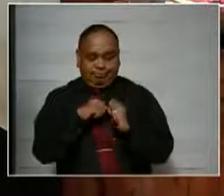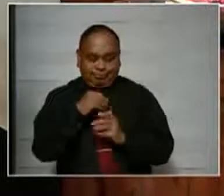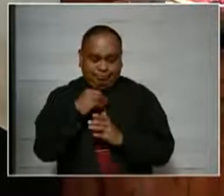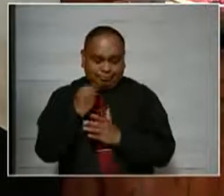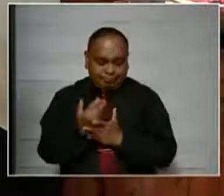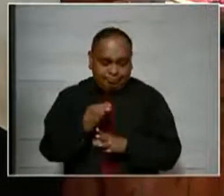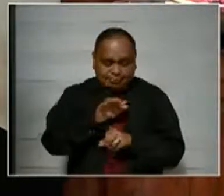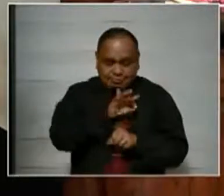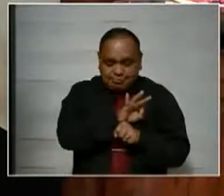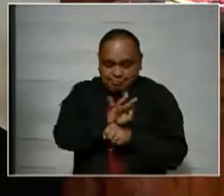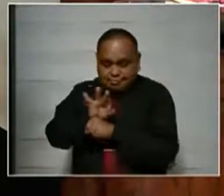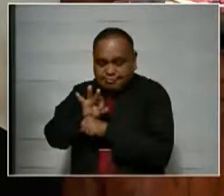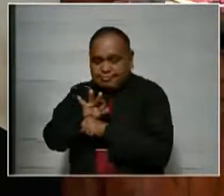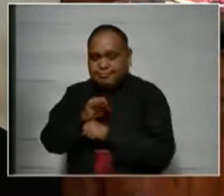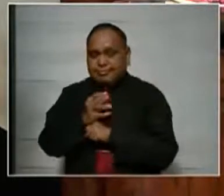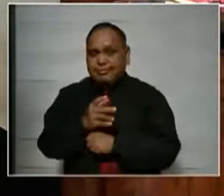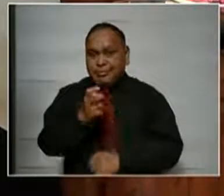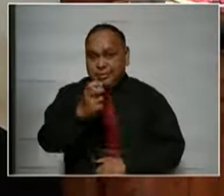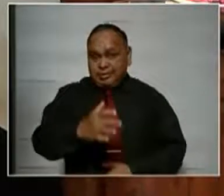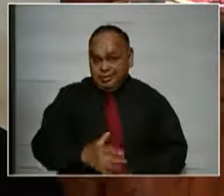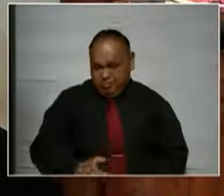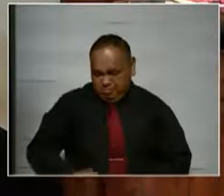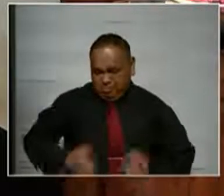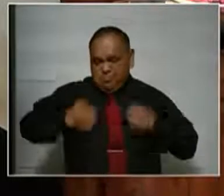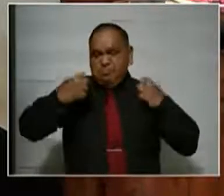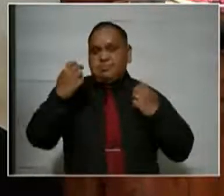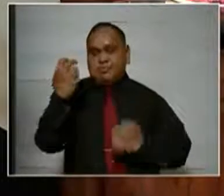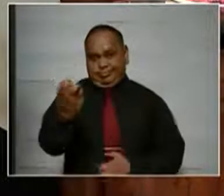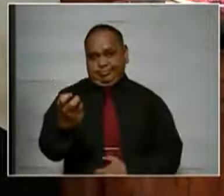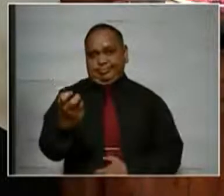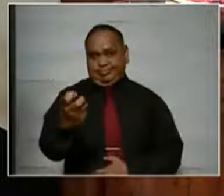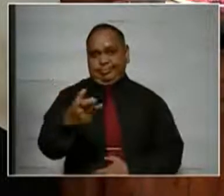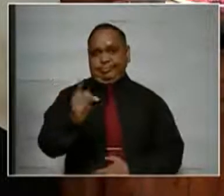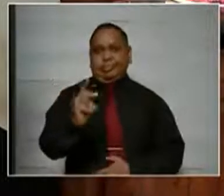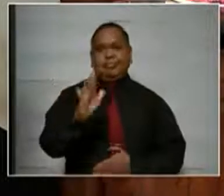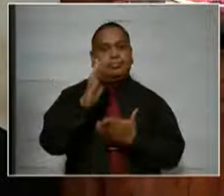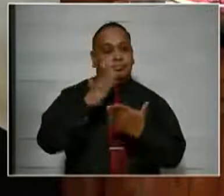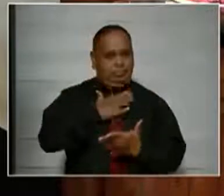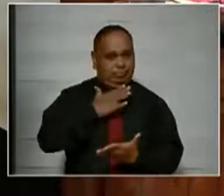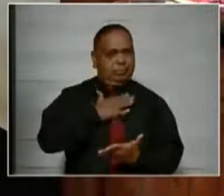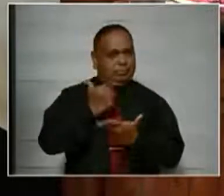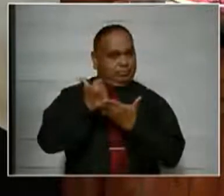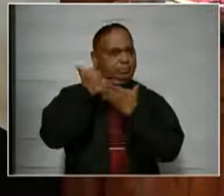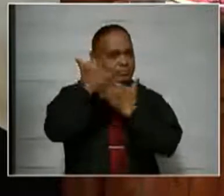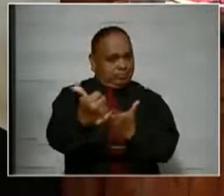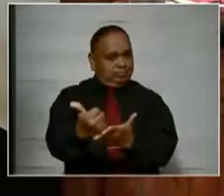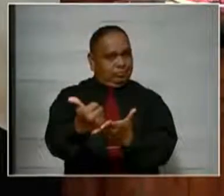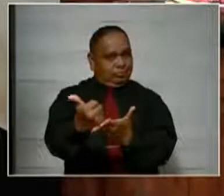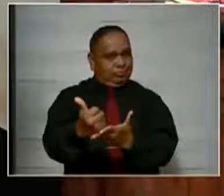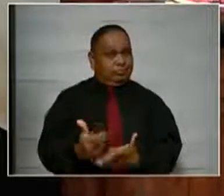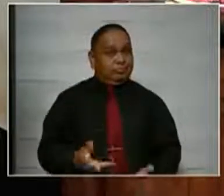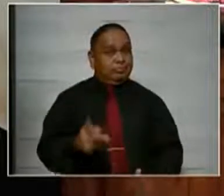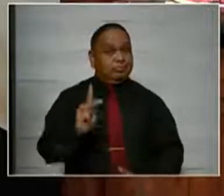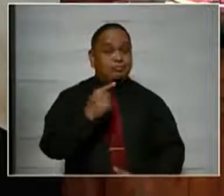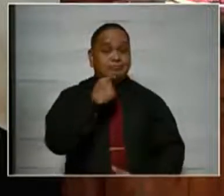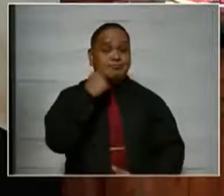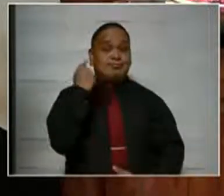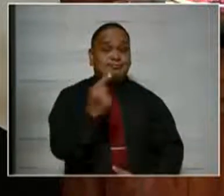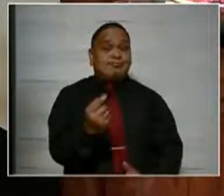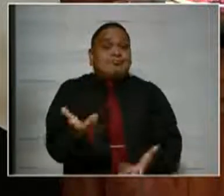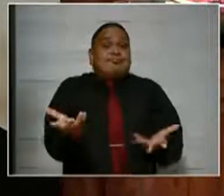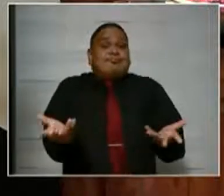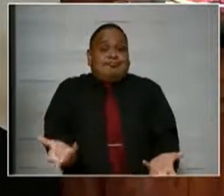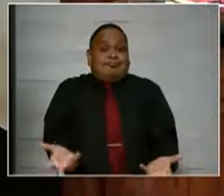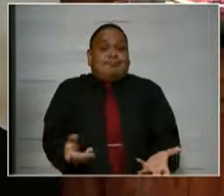me indigna no porque por andarle ayudando al cuate No yo digo hasta